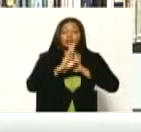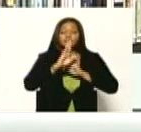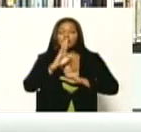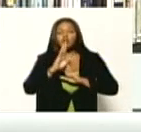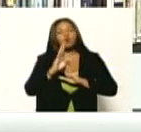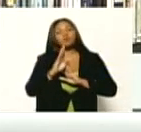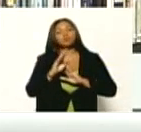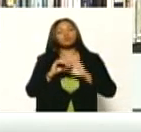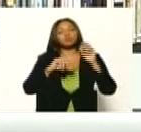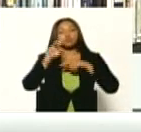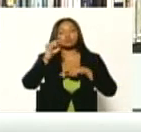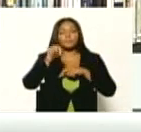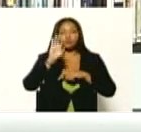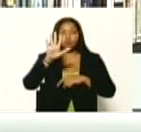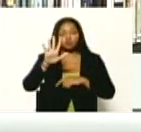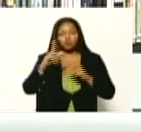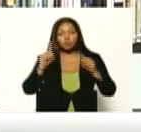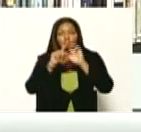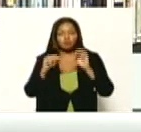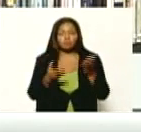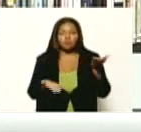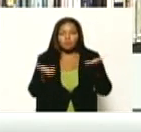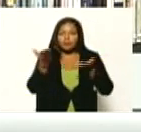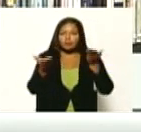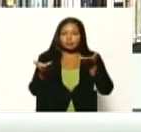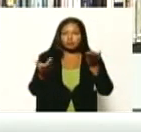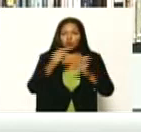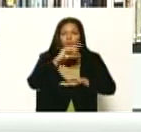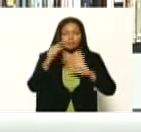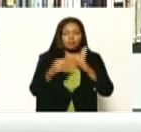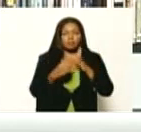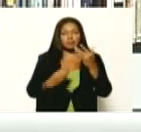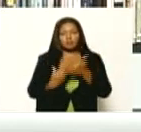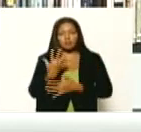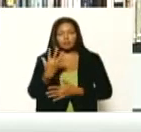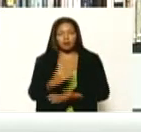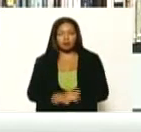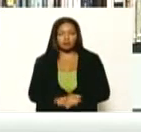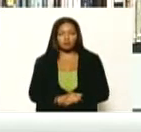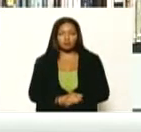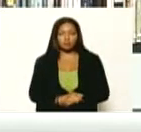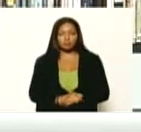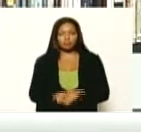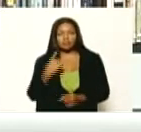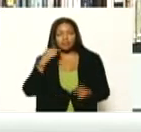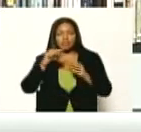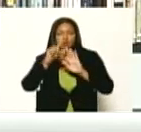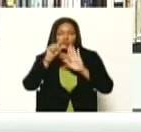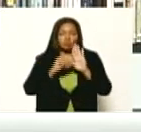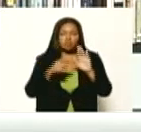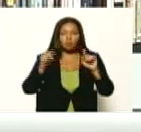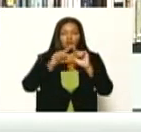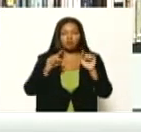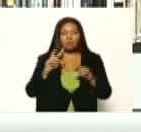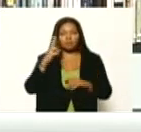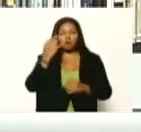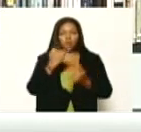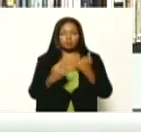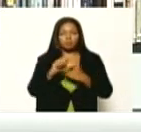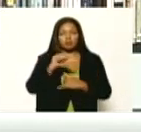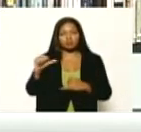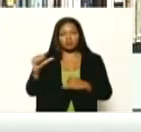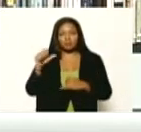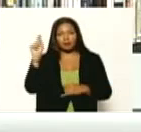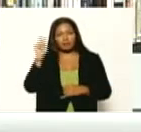al 12.5% en comparación a los totales de mayo, con tendencia a reducir en las dos últimas semanas